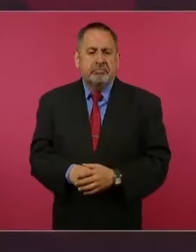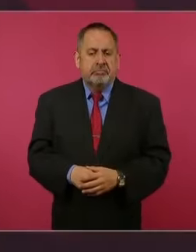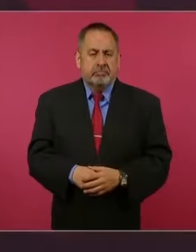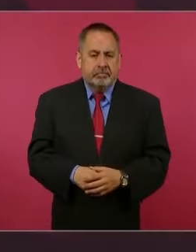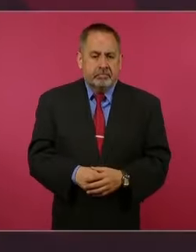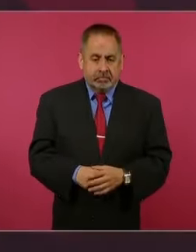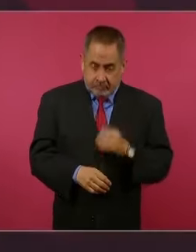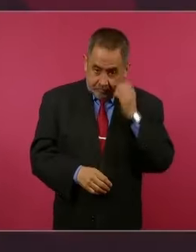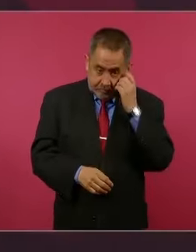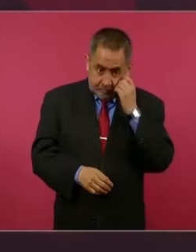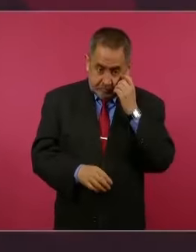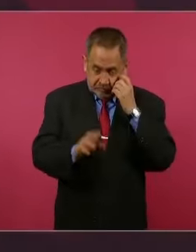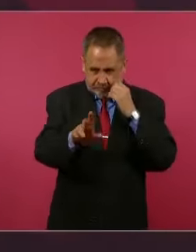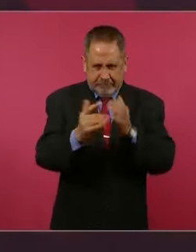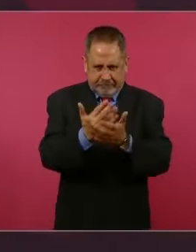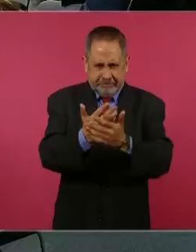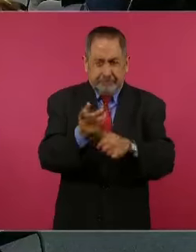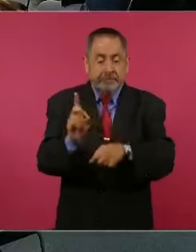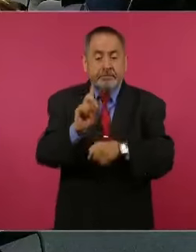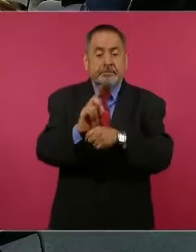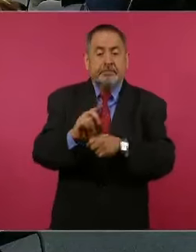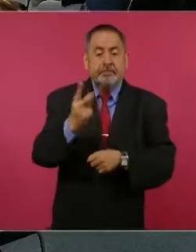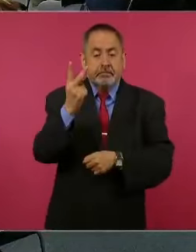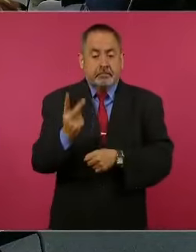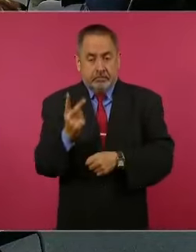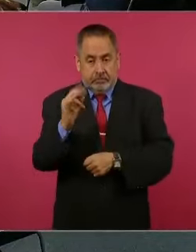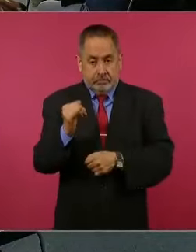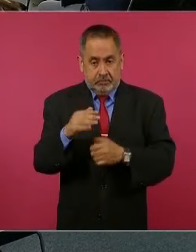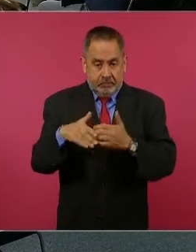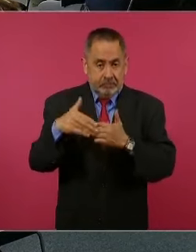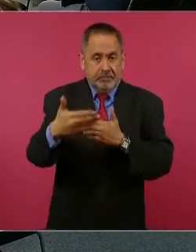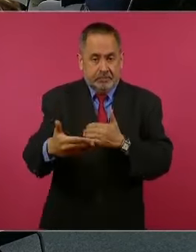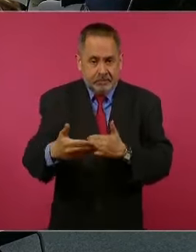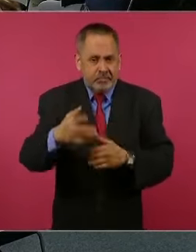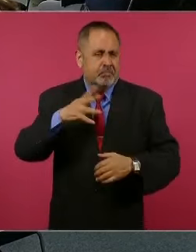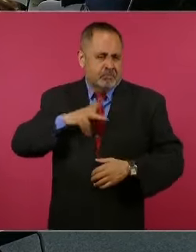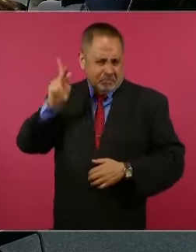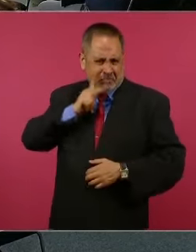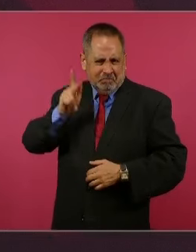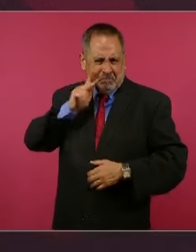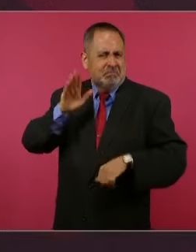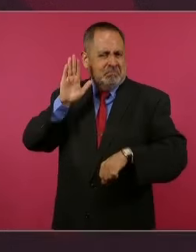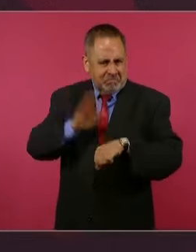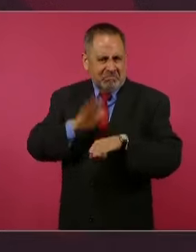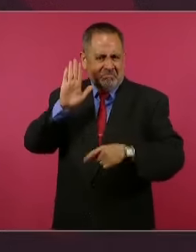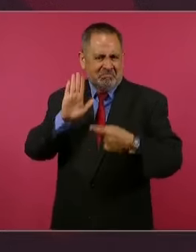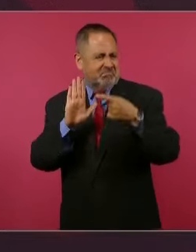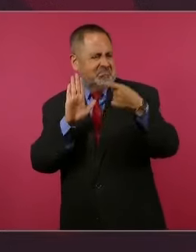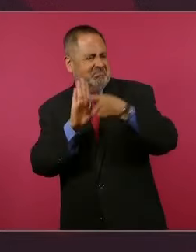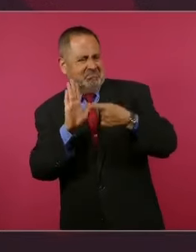y deja que pase el día 2s voy a probar más cosas